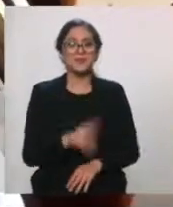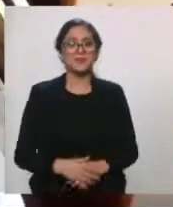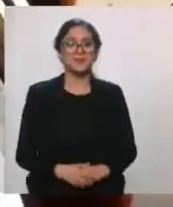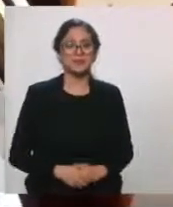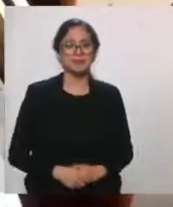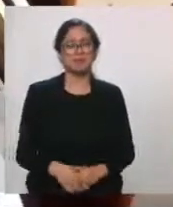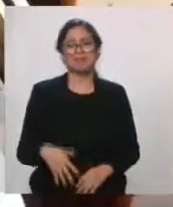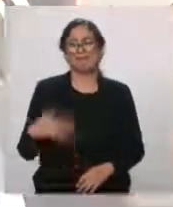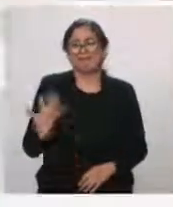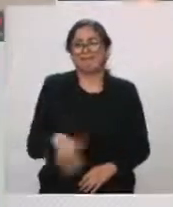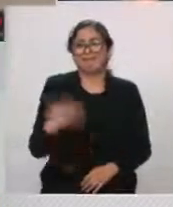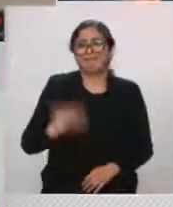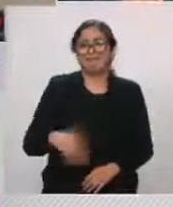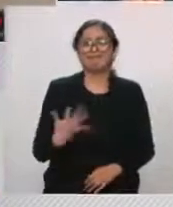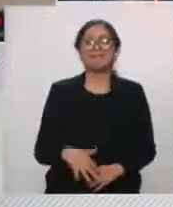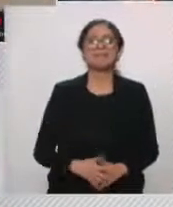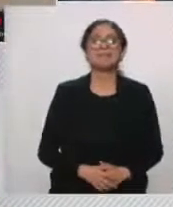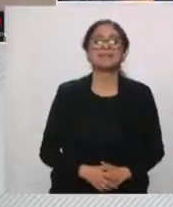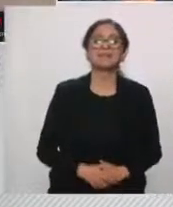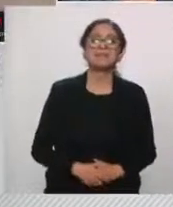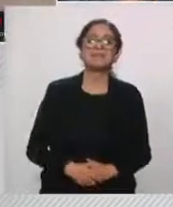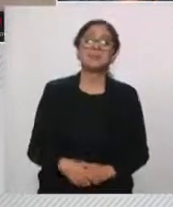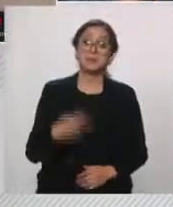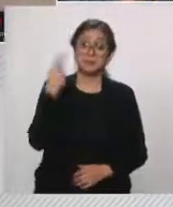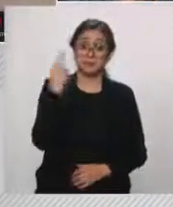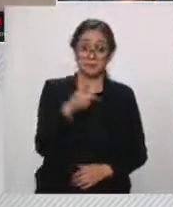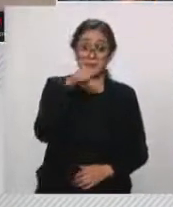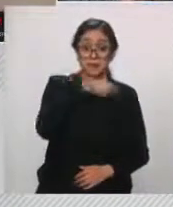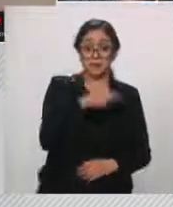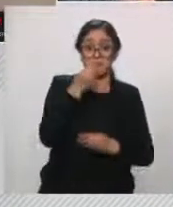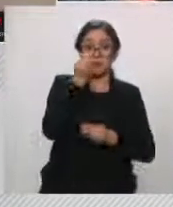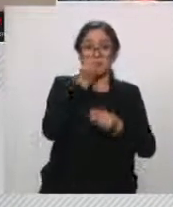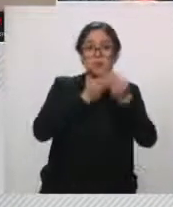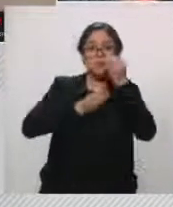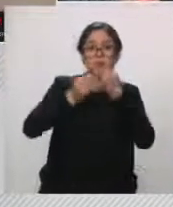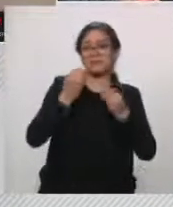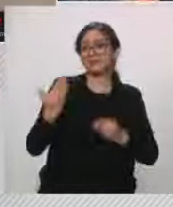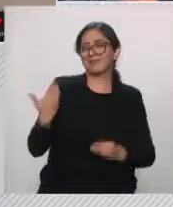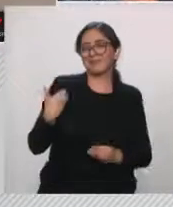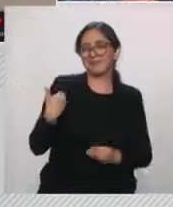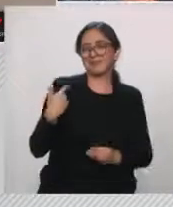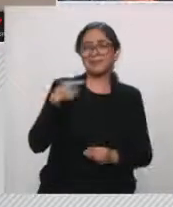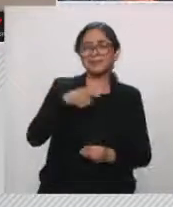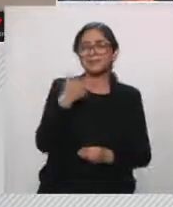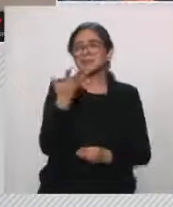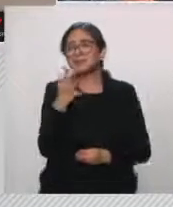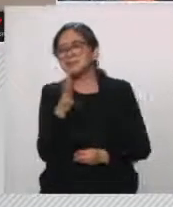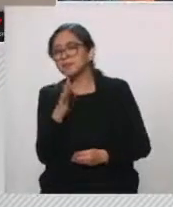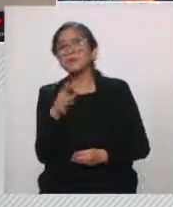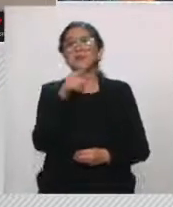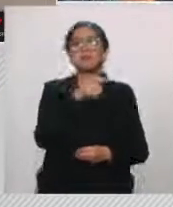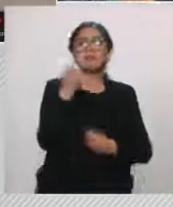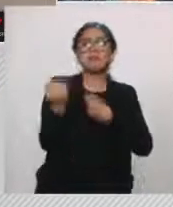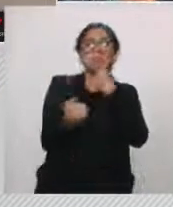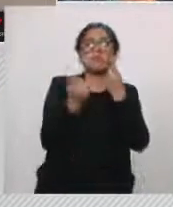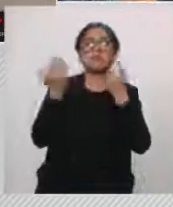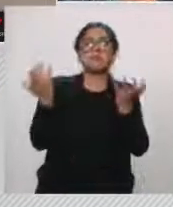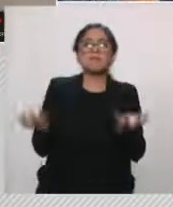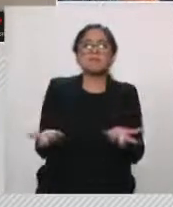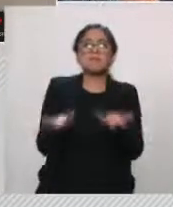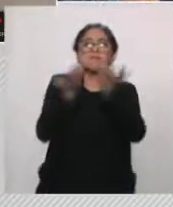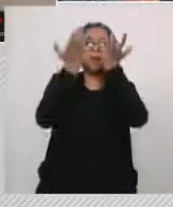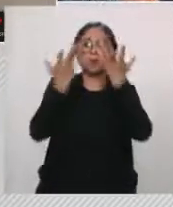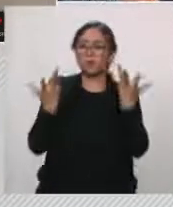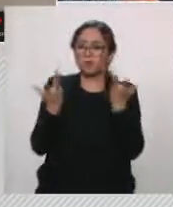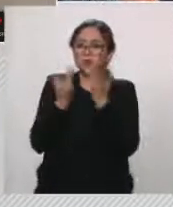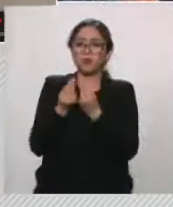Héctor, además hay que decirlo también, pues este platillo, bien lo decías, que en un inicio tenía pues unos fines ceremoniales, de convivencia, de